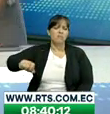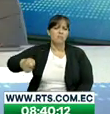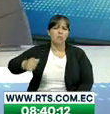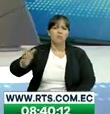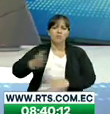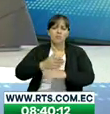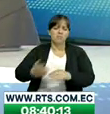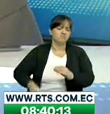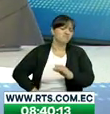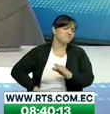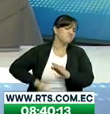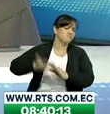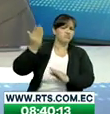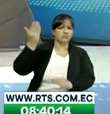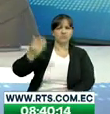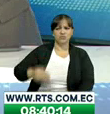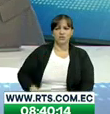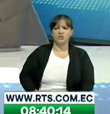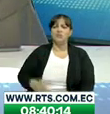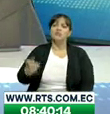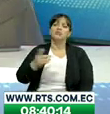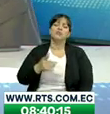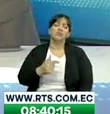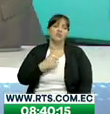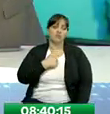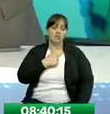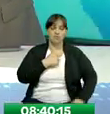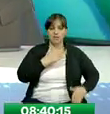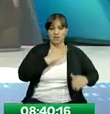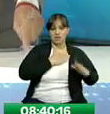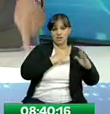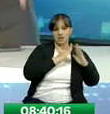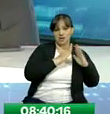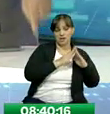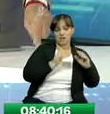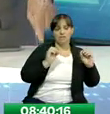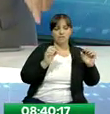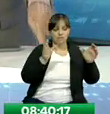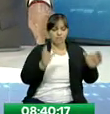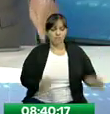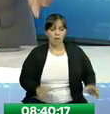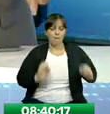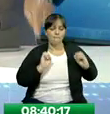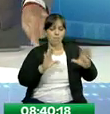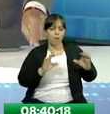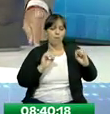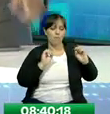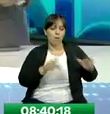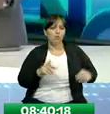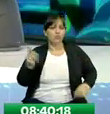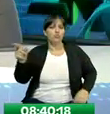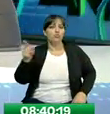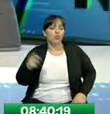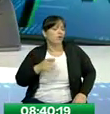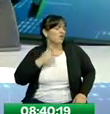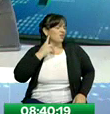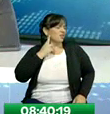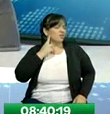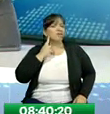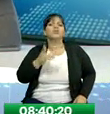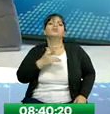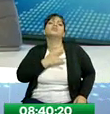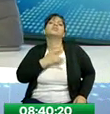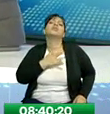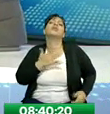ese señor es reincidentes quienes están allí en esos negocios son reincidentes en lo mismo y los mismos y lo mismo entonces ahora les van a